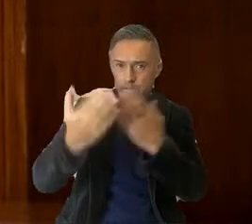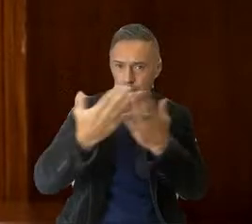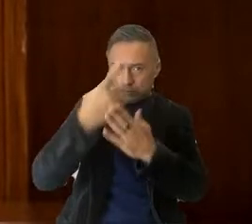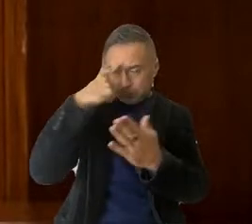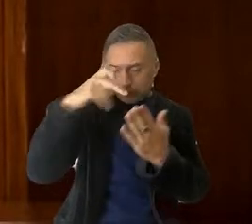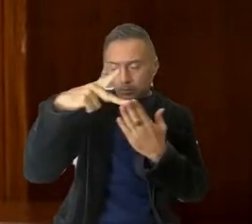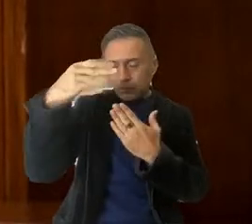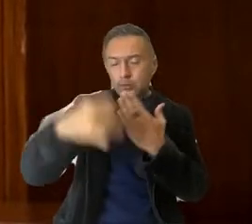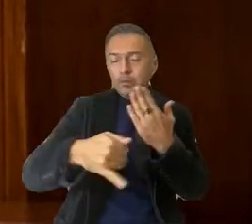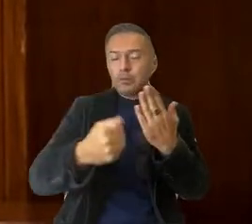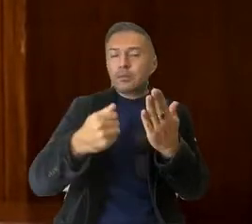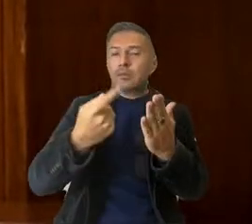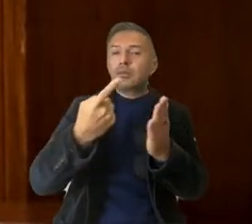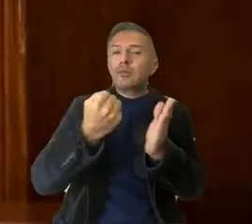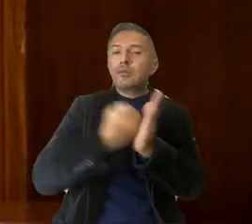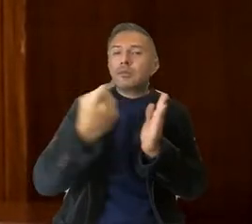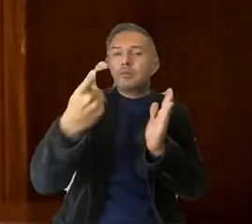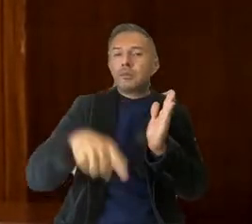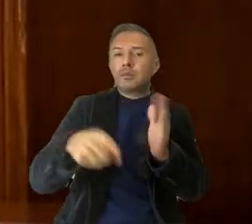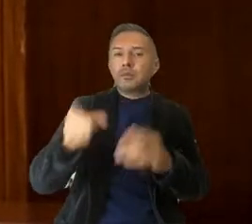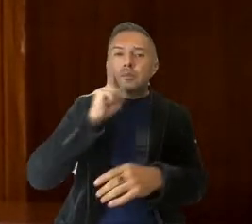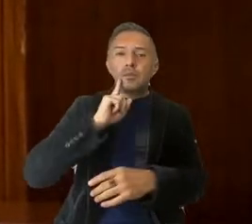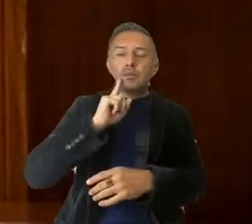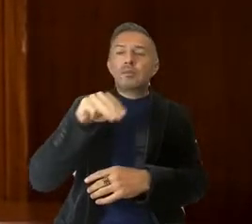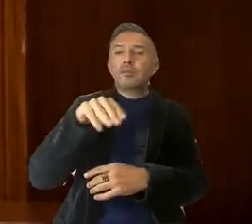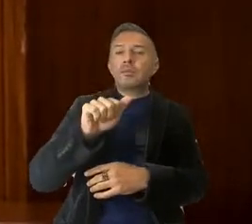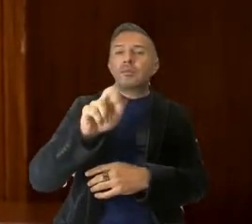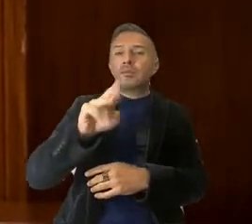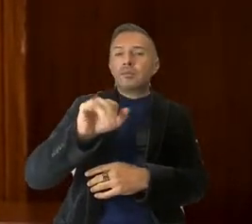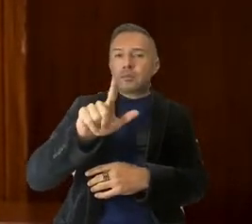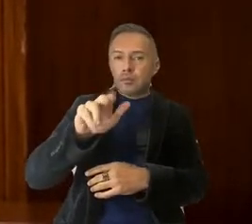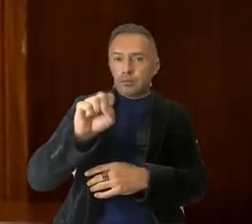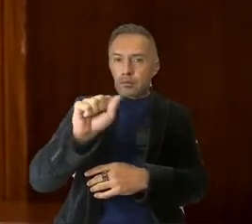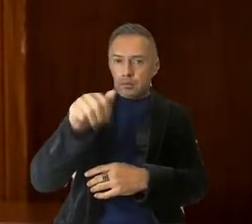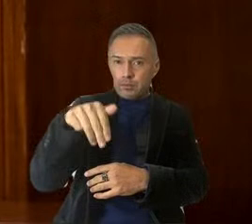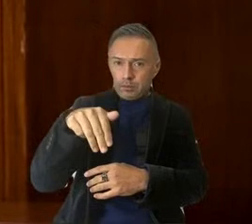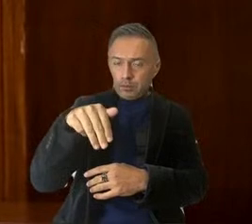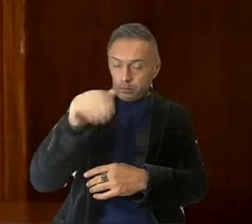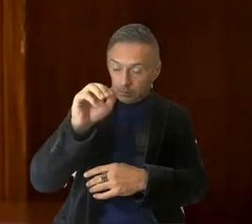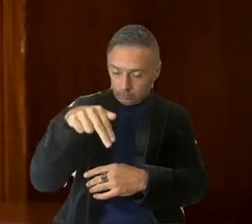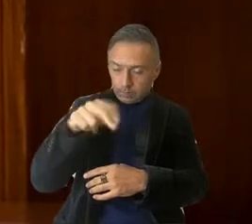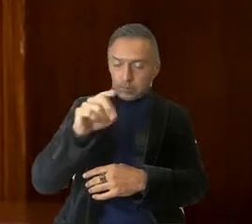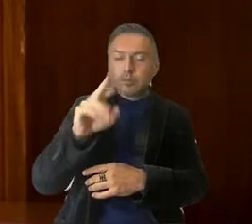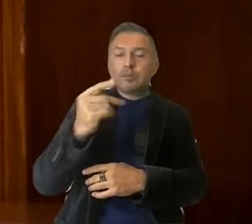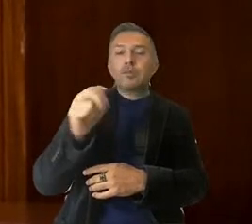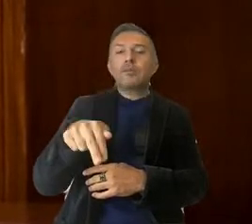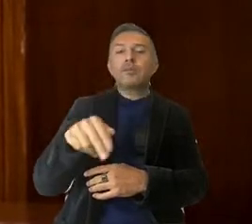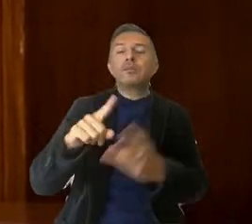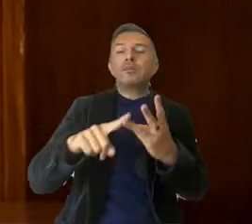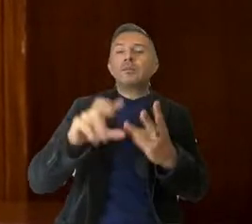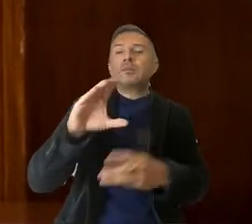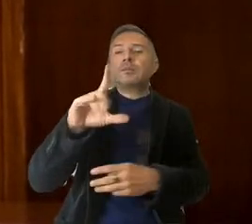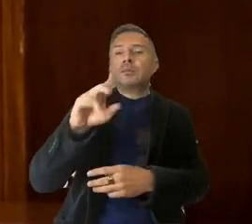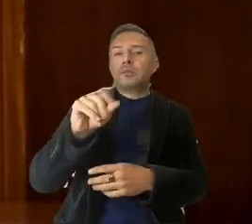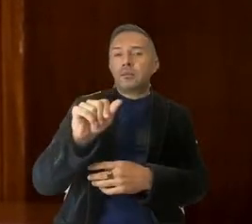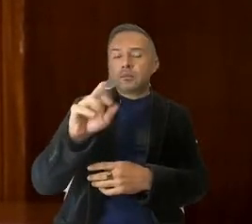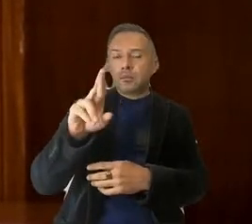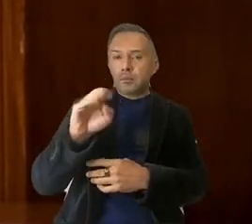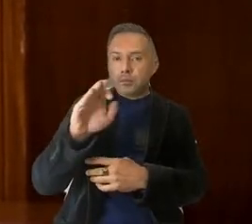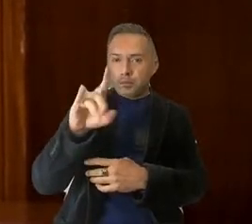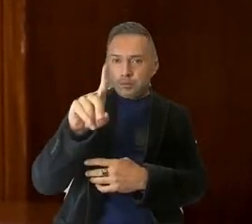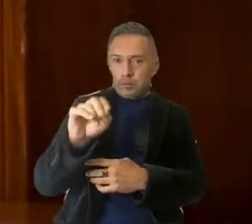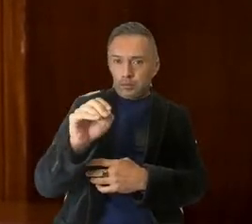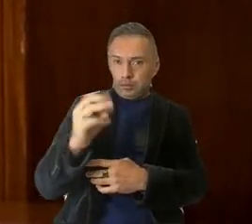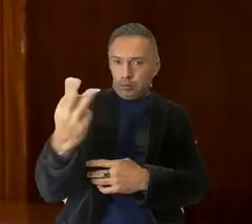presentada por la diputada María Luisa Mendoza Mondragón y la diputada Claudia Desiré Morales Robledo, integrantes del